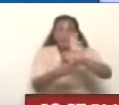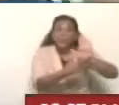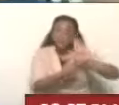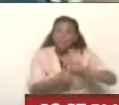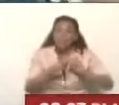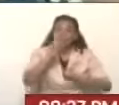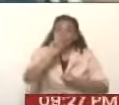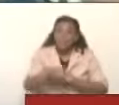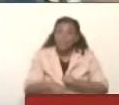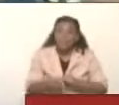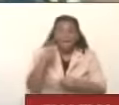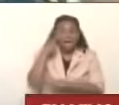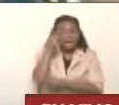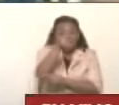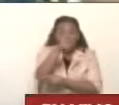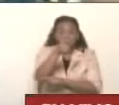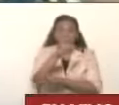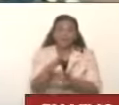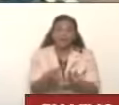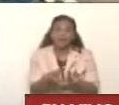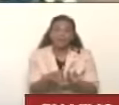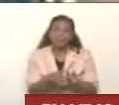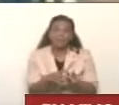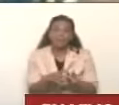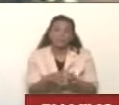ustedes allá a